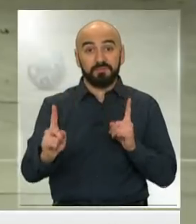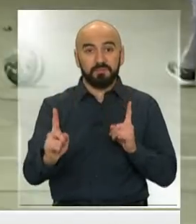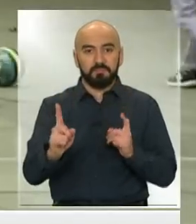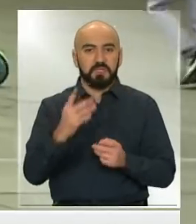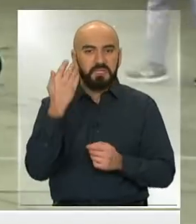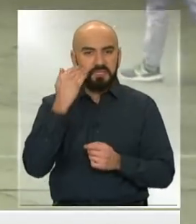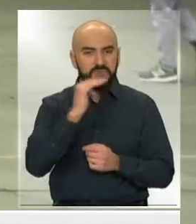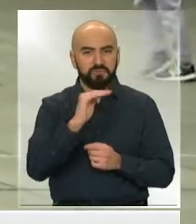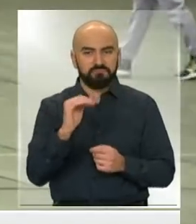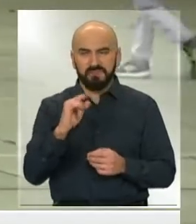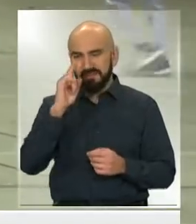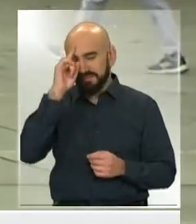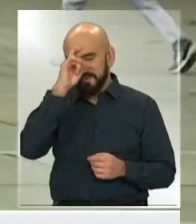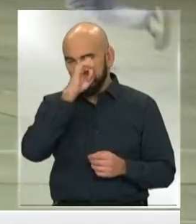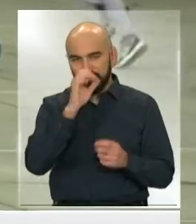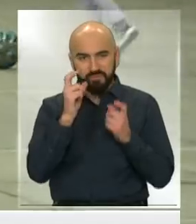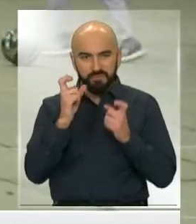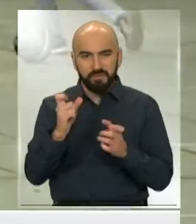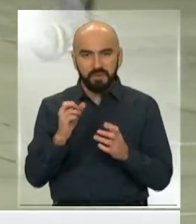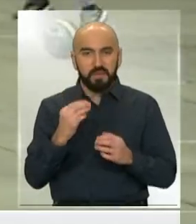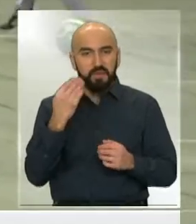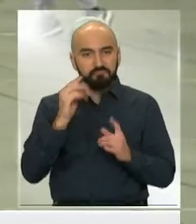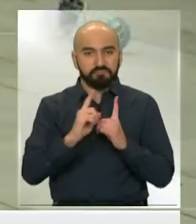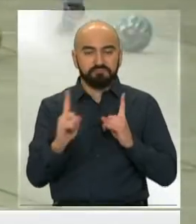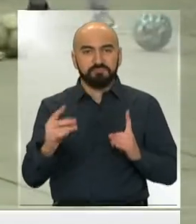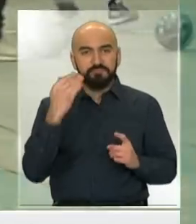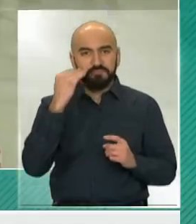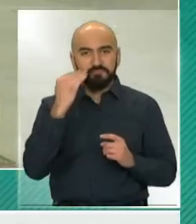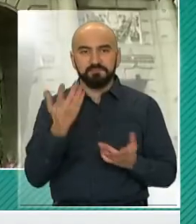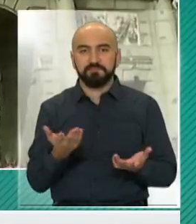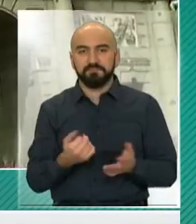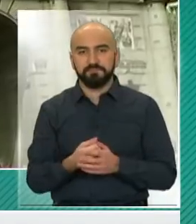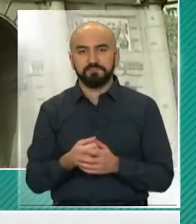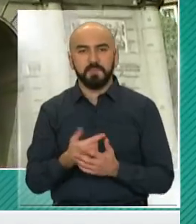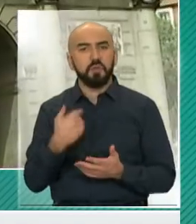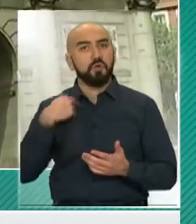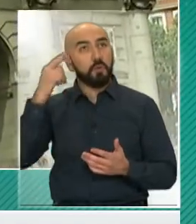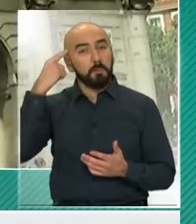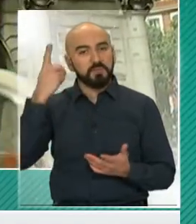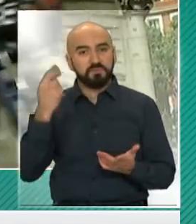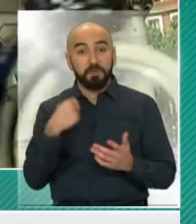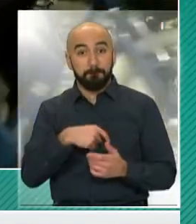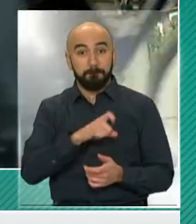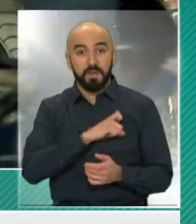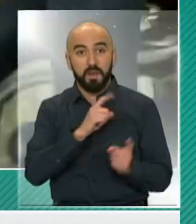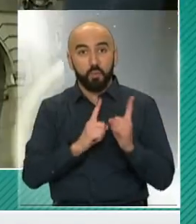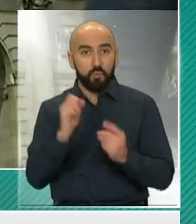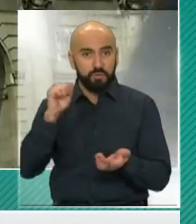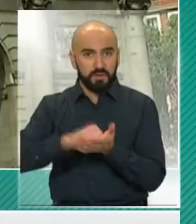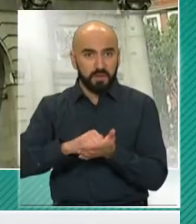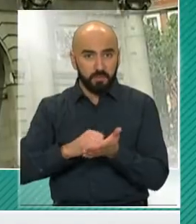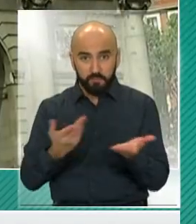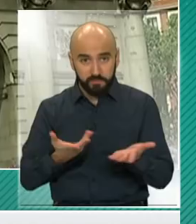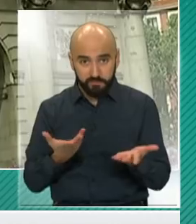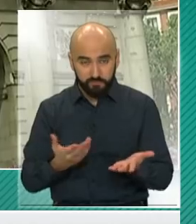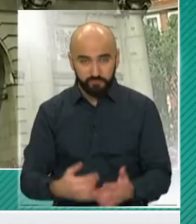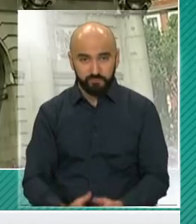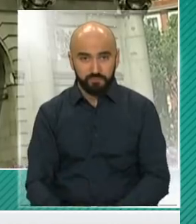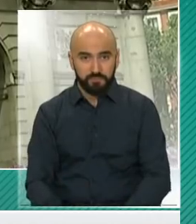en niños que es muy difícil controlarla es menor por lo tanto me imagino que salen voces en españa' reclamando eso